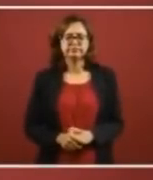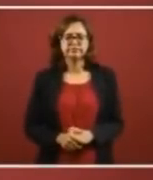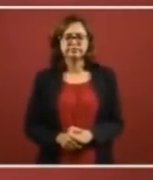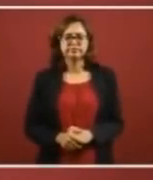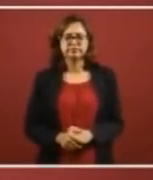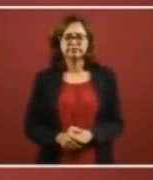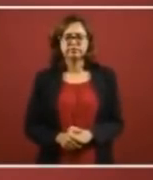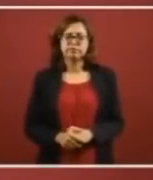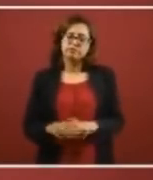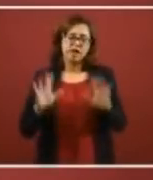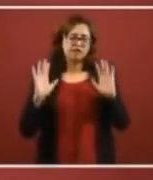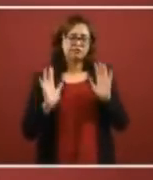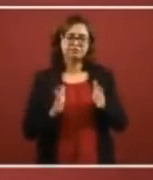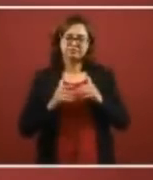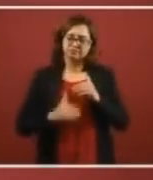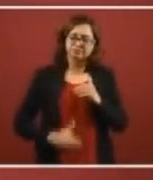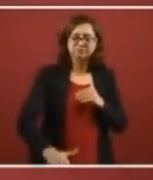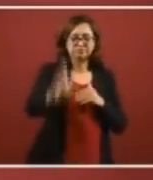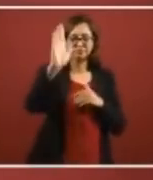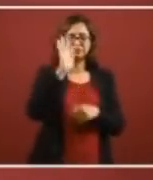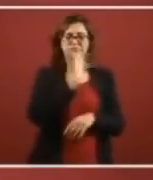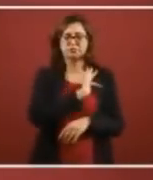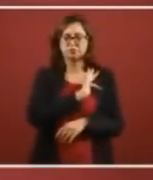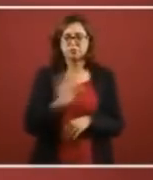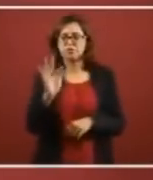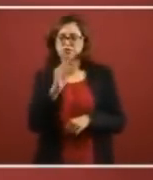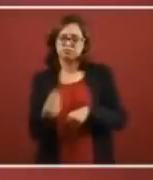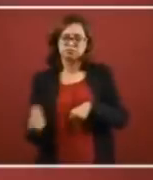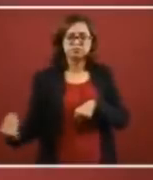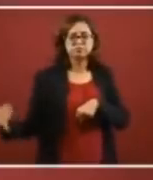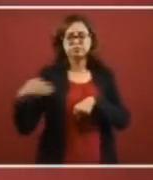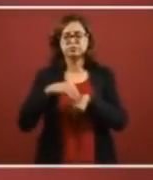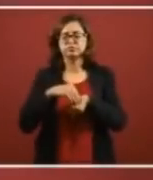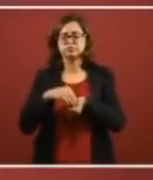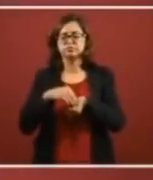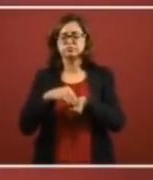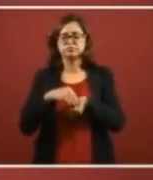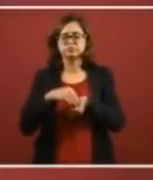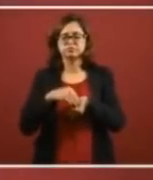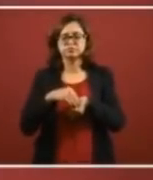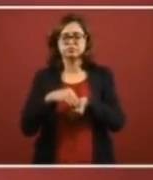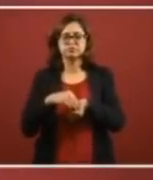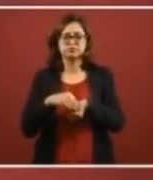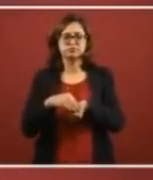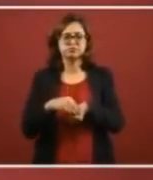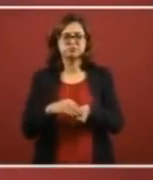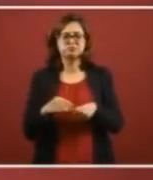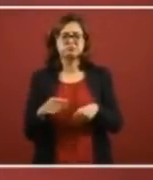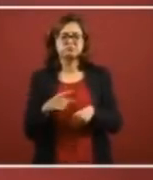Y ya le podemos poner el añadido: y con la impunidad.